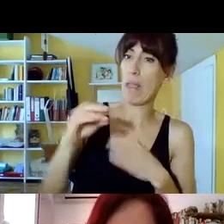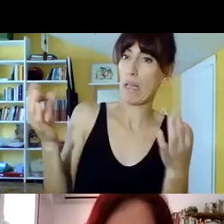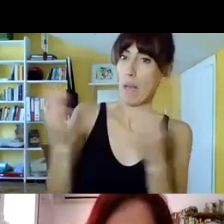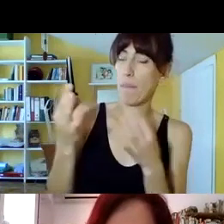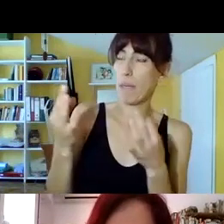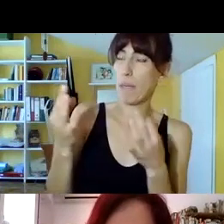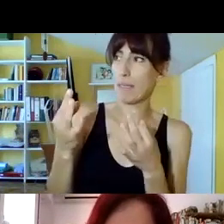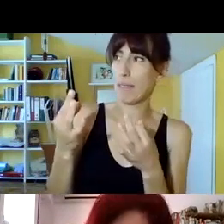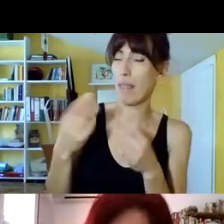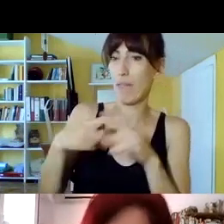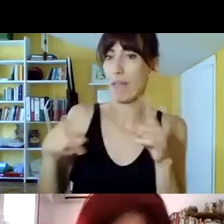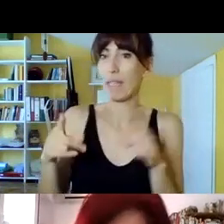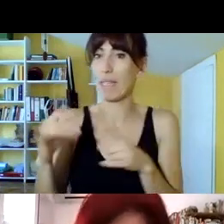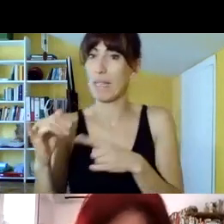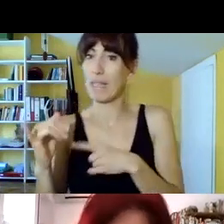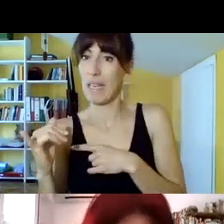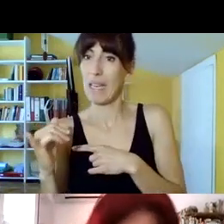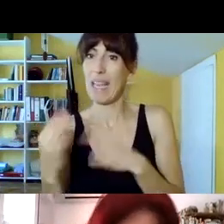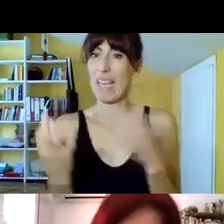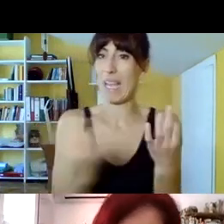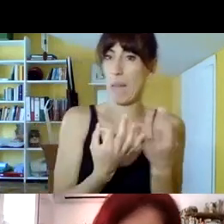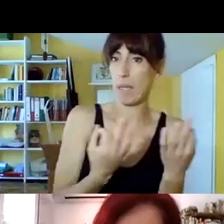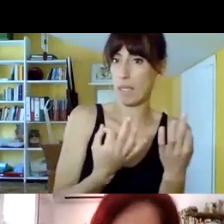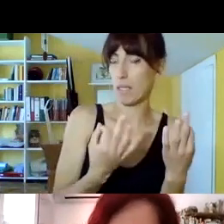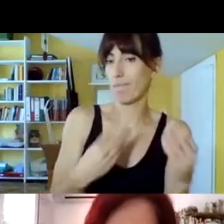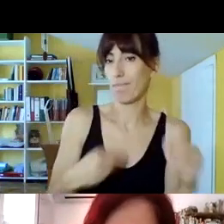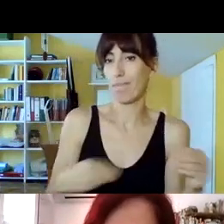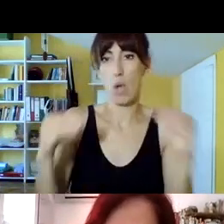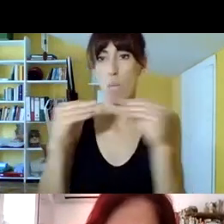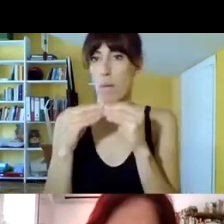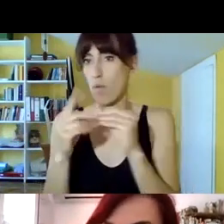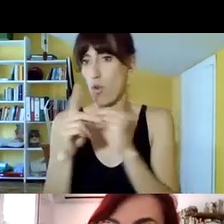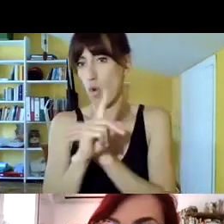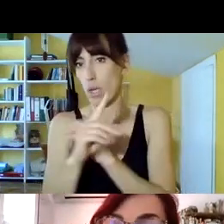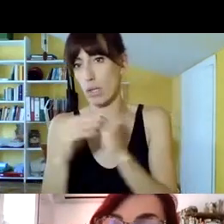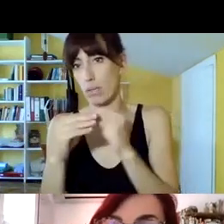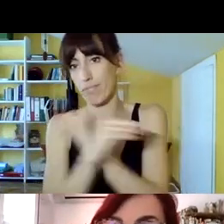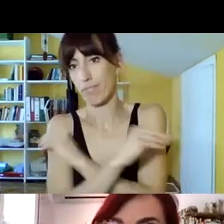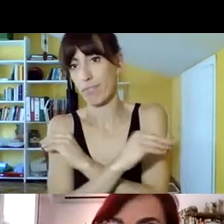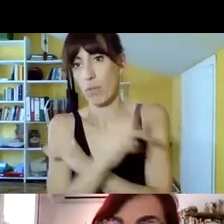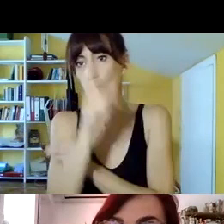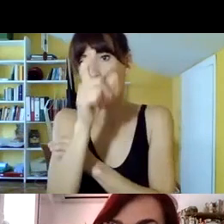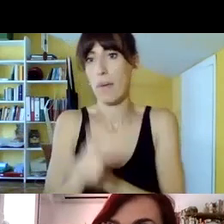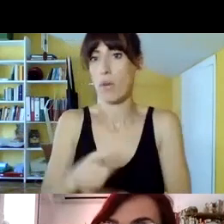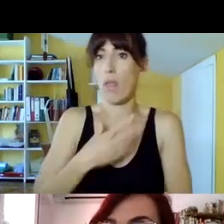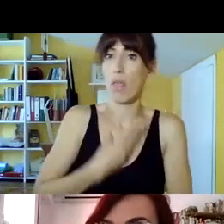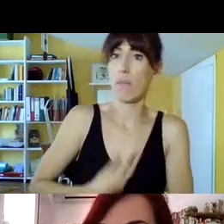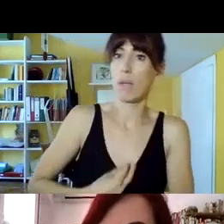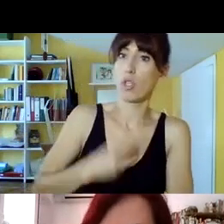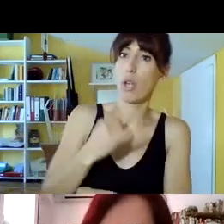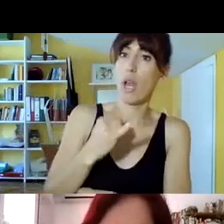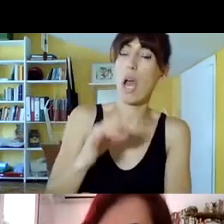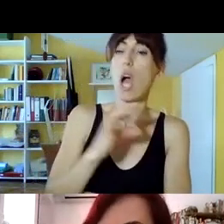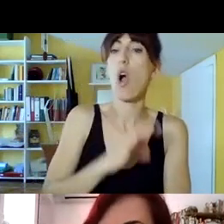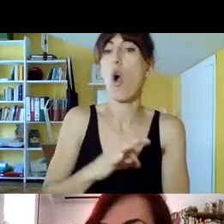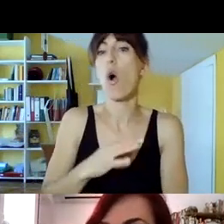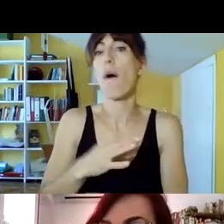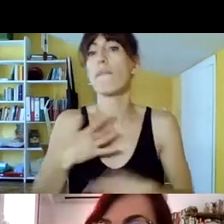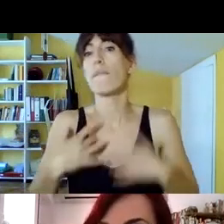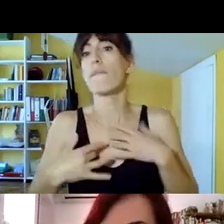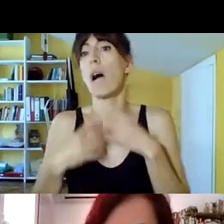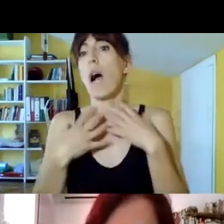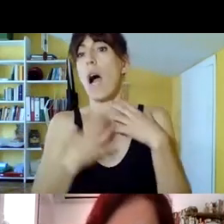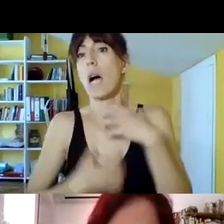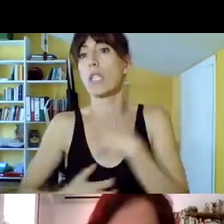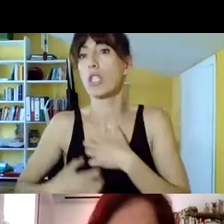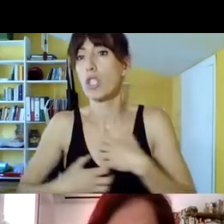la persona que qué es lo que le está pasando, ¿no? O sea, tú puedes decir una mujer tiene depresión, o tiene un síndrome ansioso depresivo,